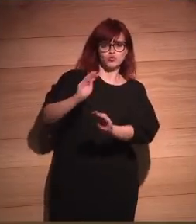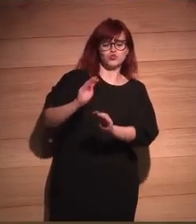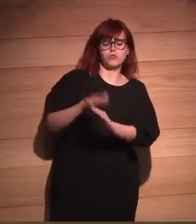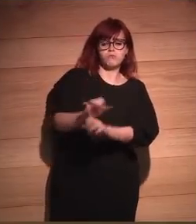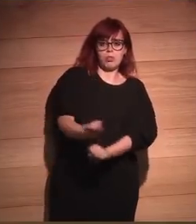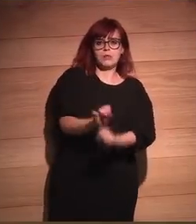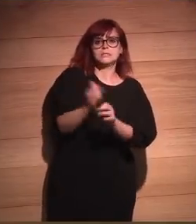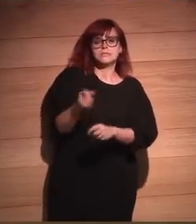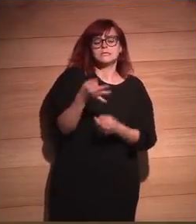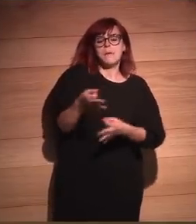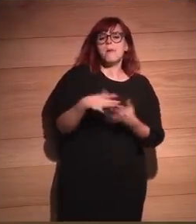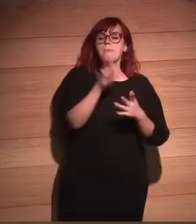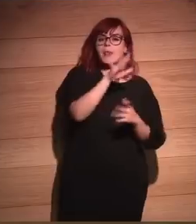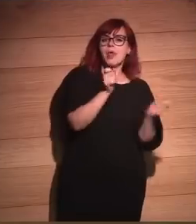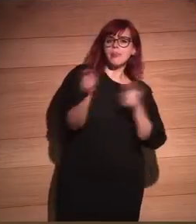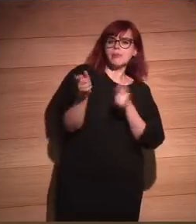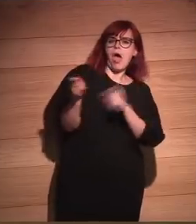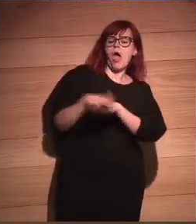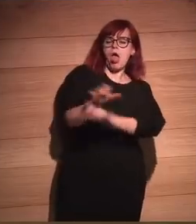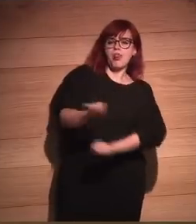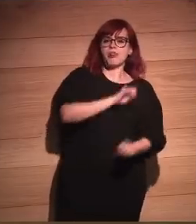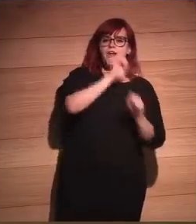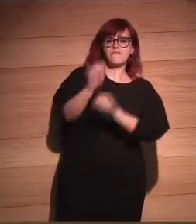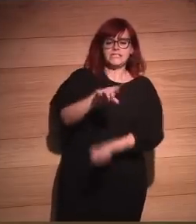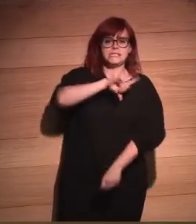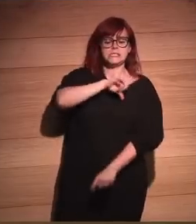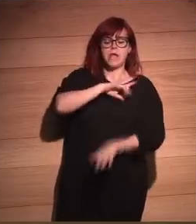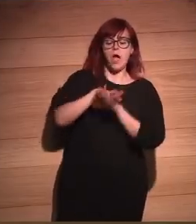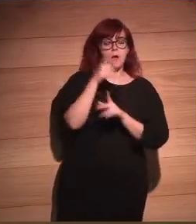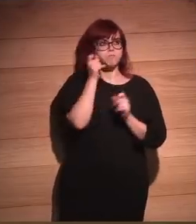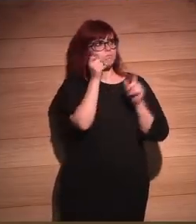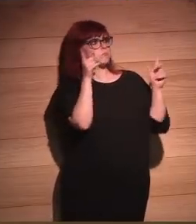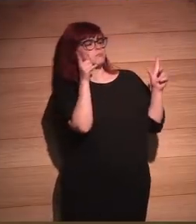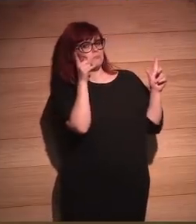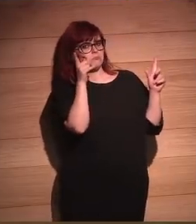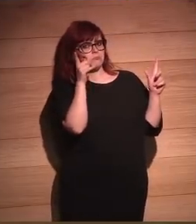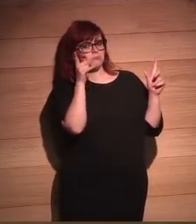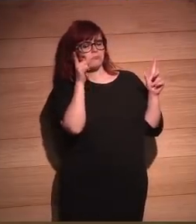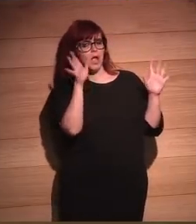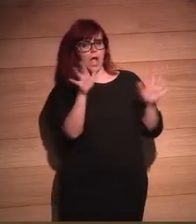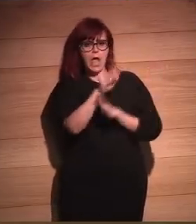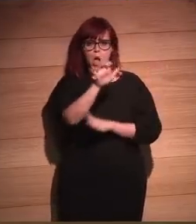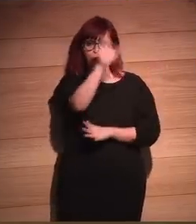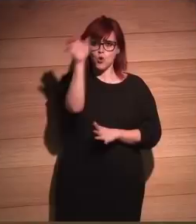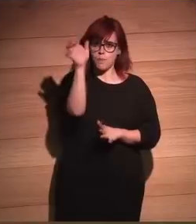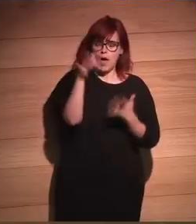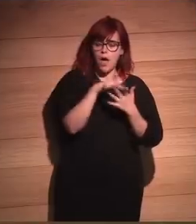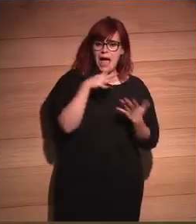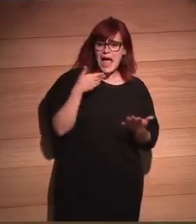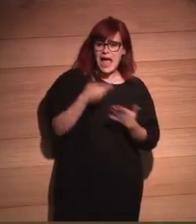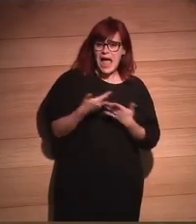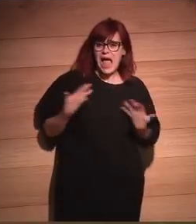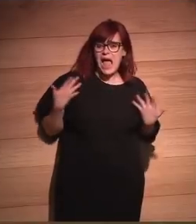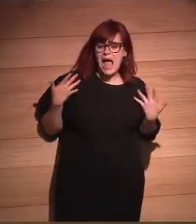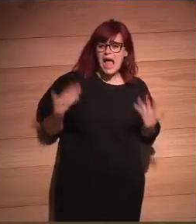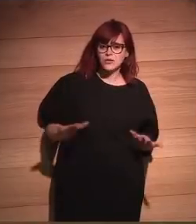de proveernos, de dotarnos de defensa, luego lo que nos damos cuenta es que realmente Europa realmente se habla sobre